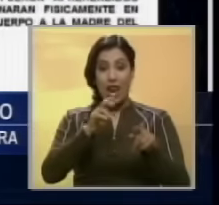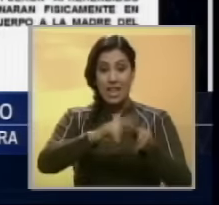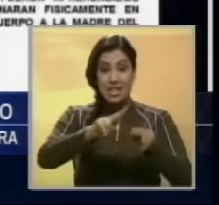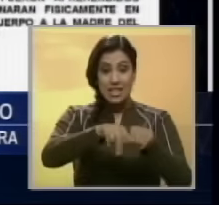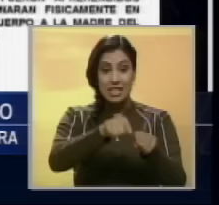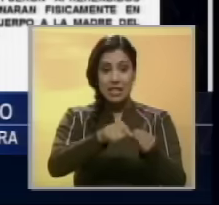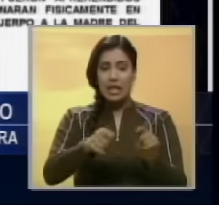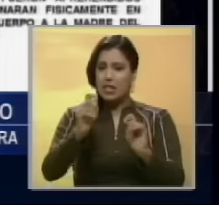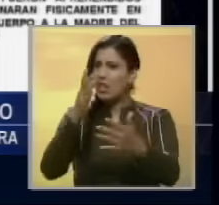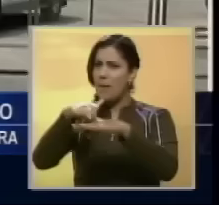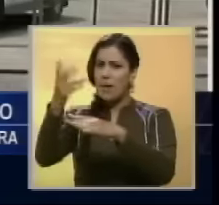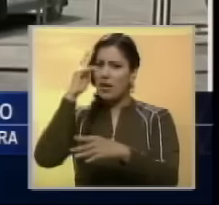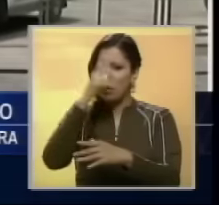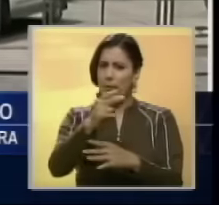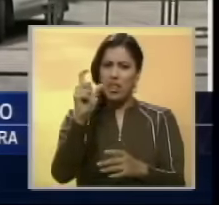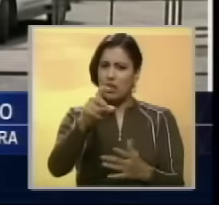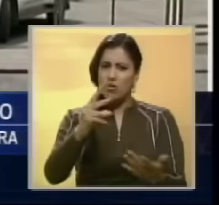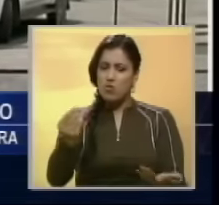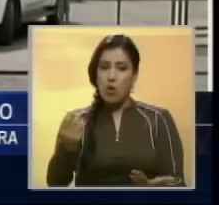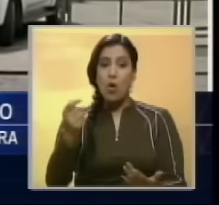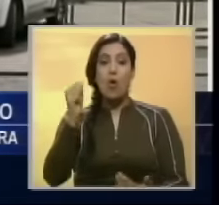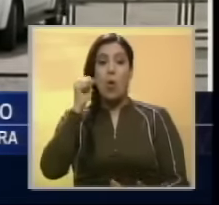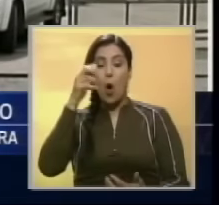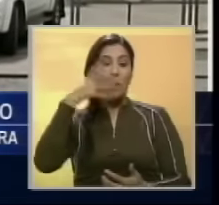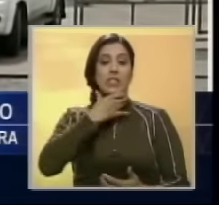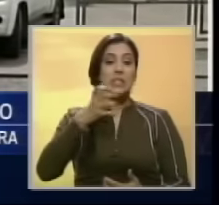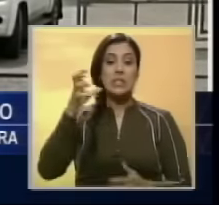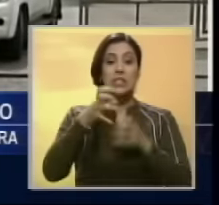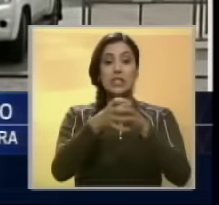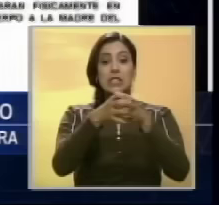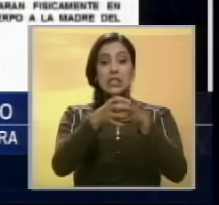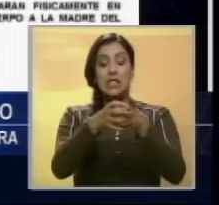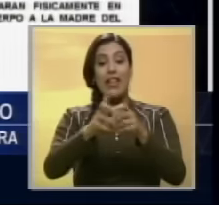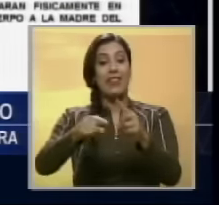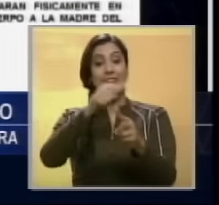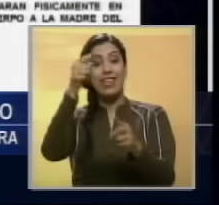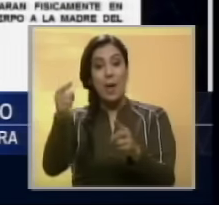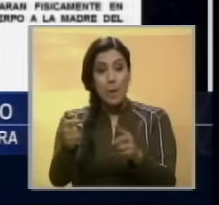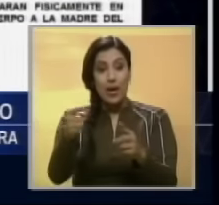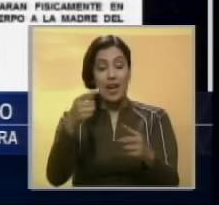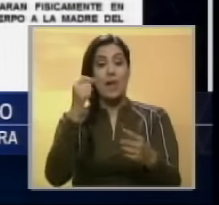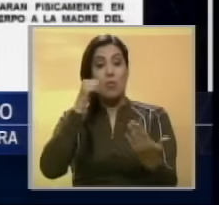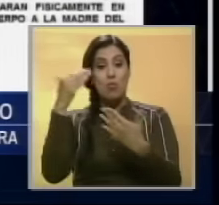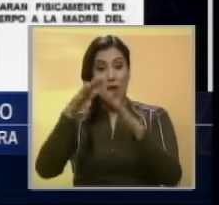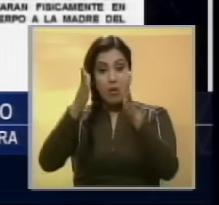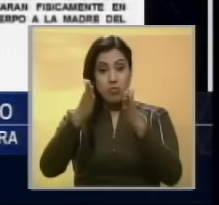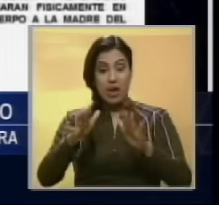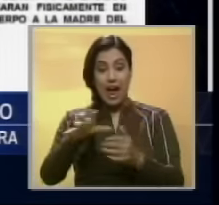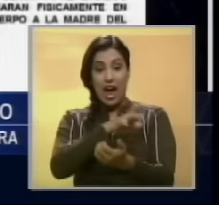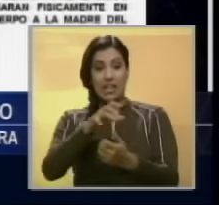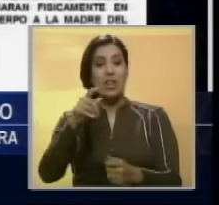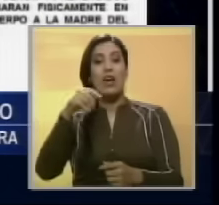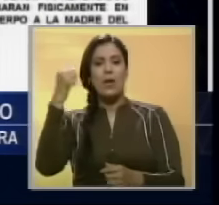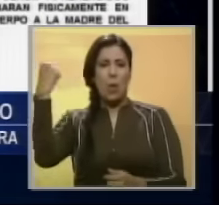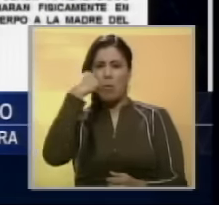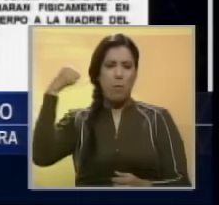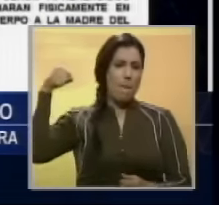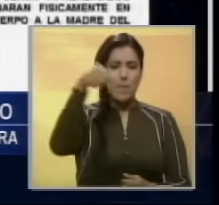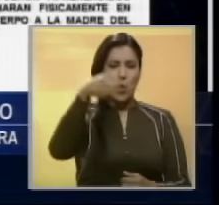anilla intentó interceder José rojas la agarró por el cuello aficia y posteriormente Diosa Canales le propinó un